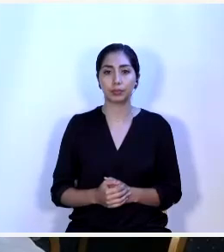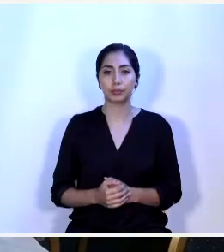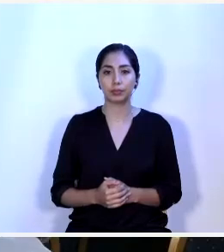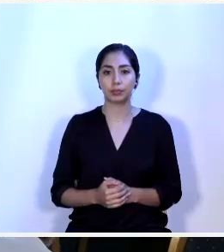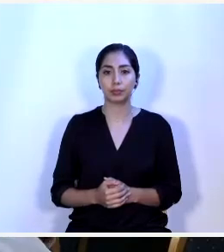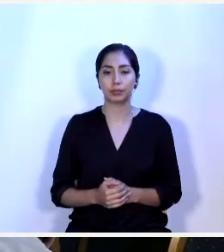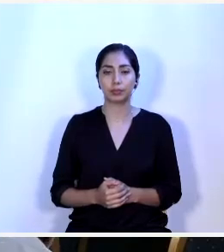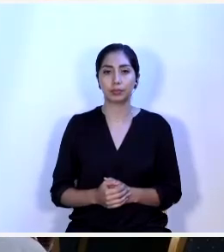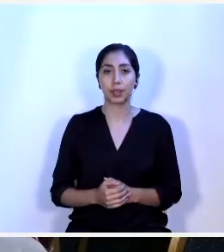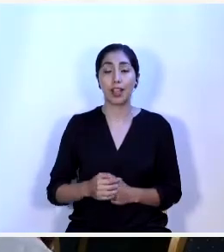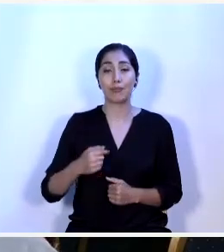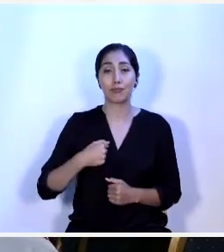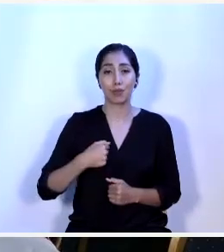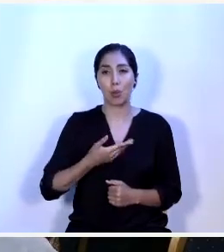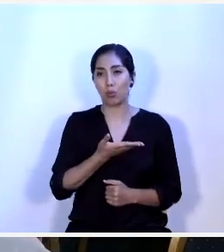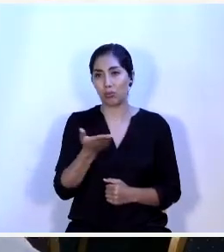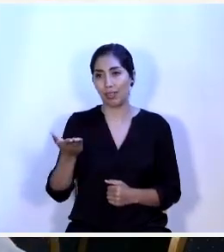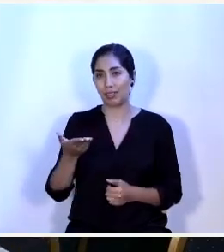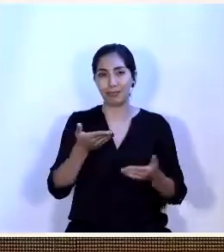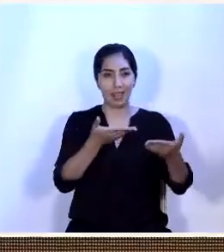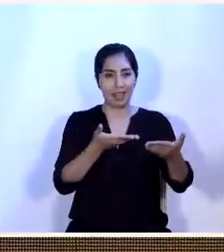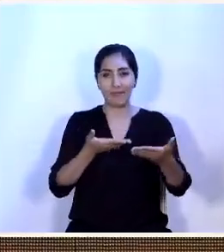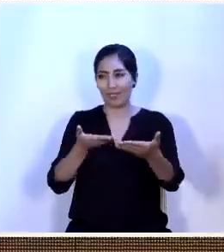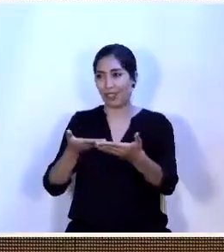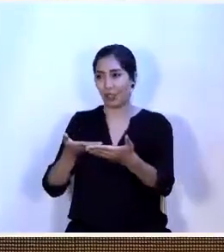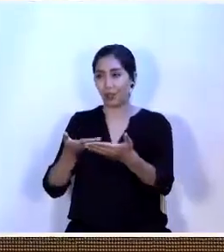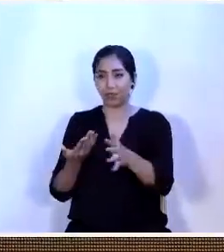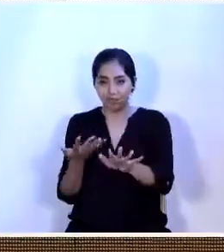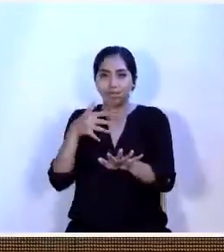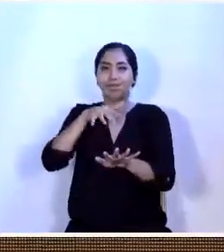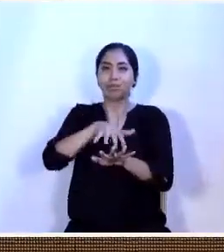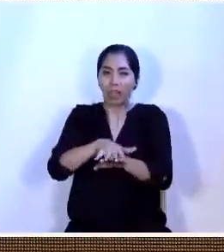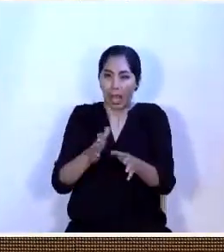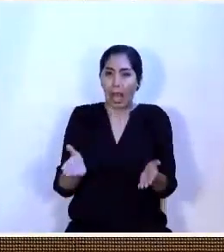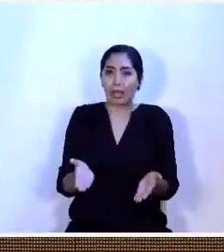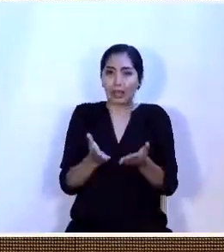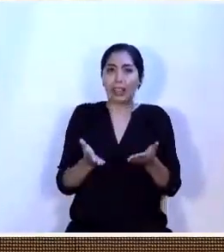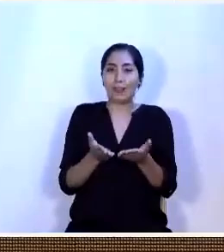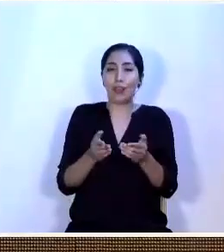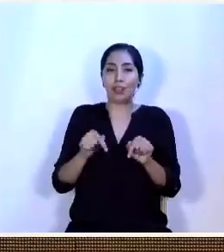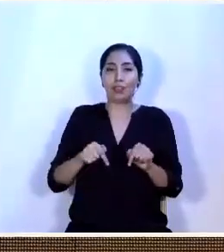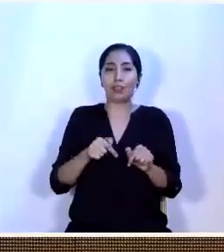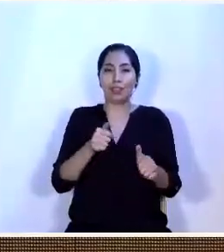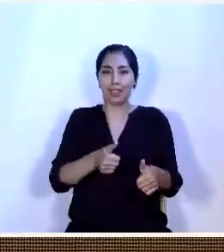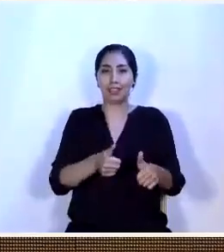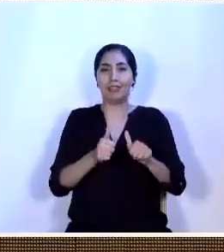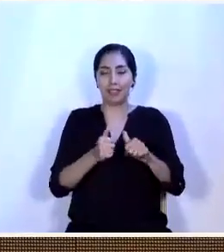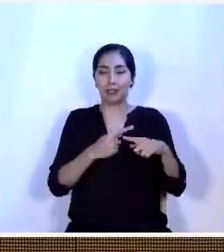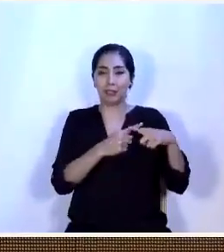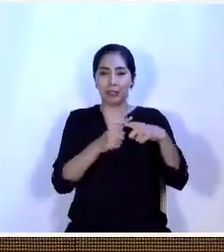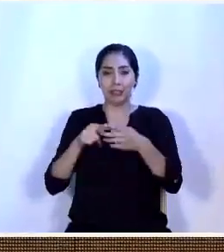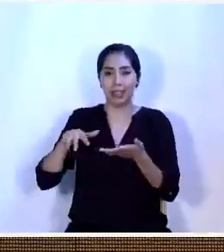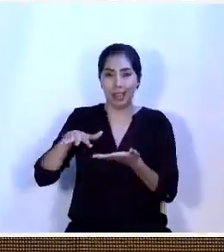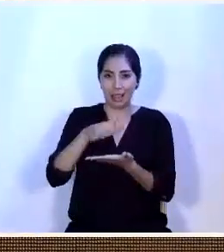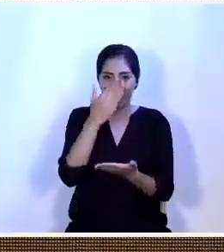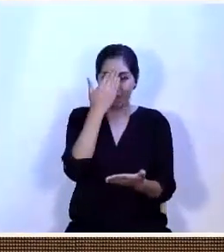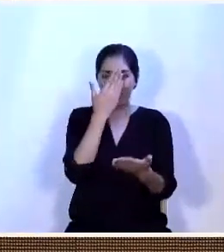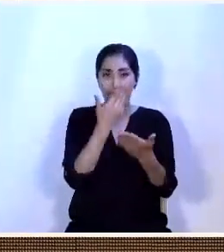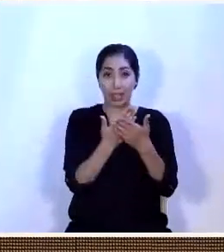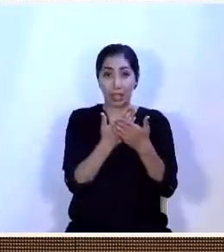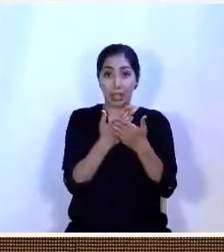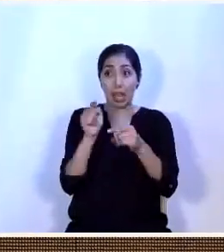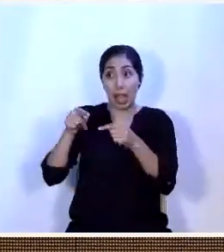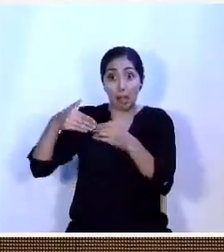Las y los invito a ser parte activa y constructiva de estos desafíos que vamos a enfrentar como sociedad. Allá